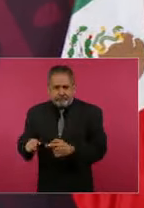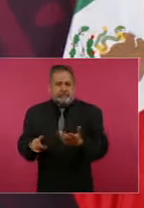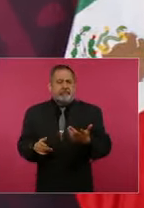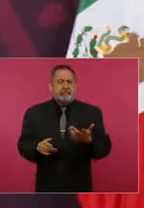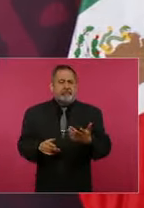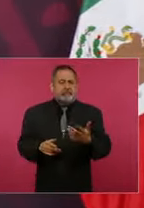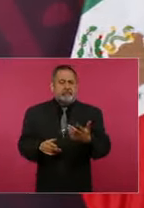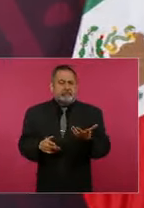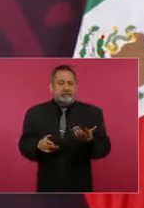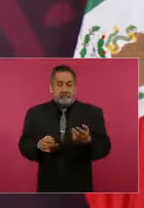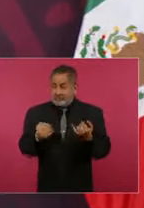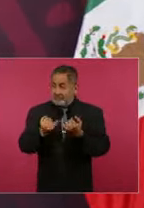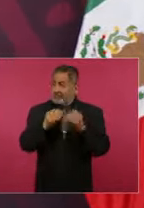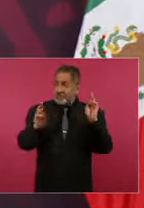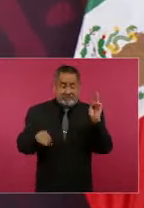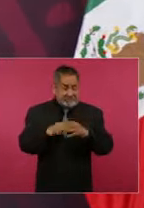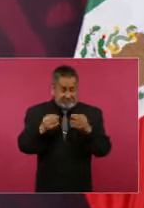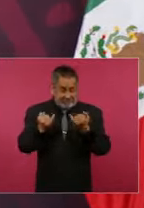¿Eso se da en todos lados?